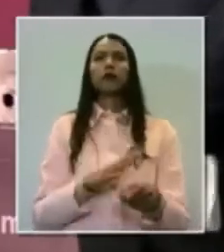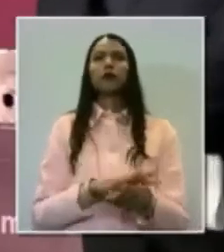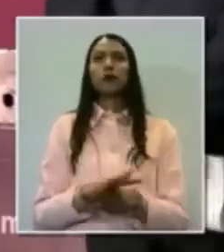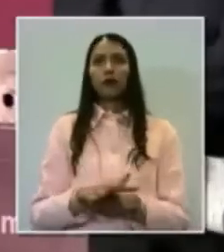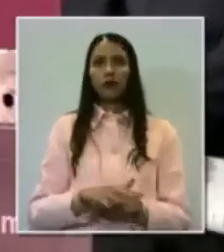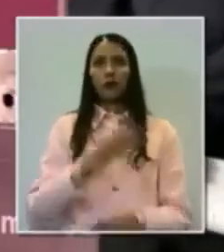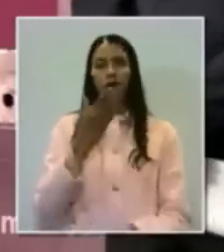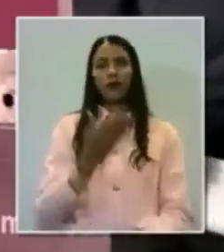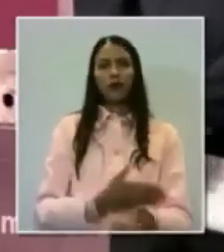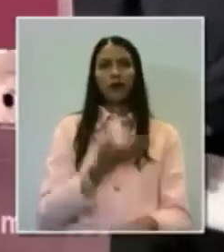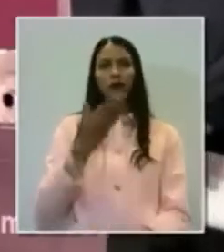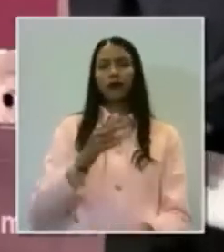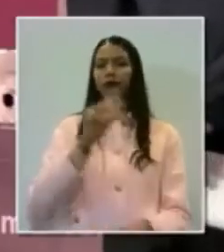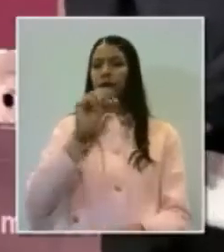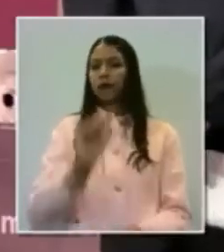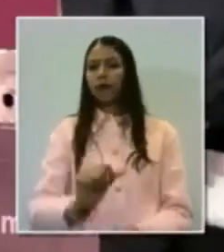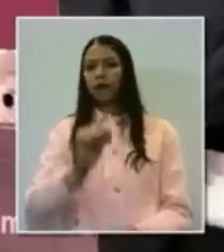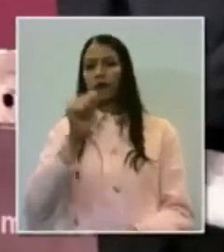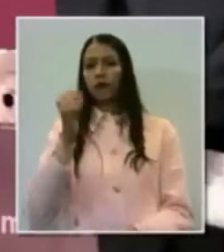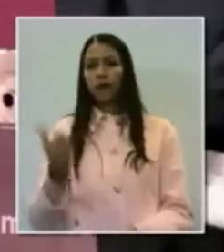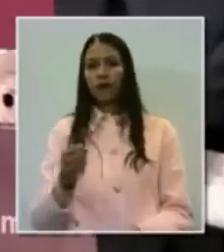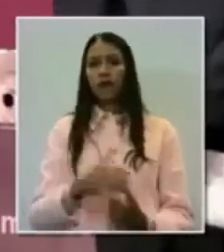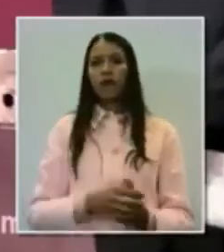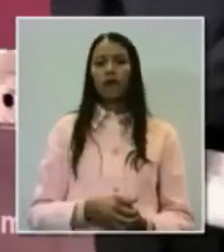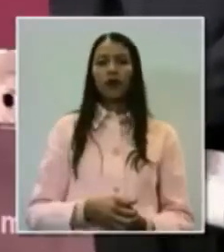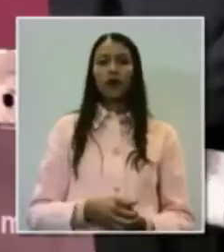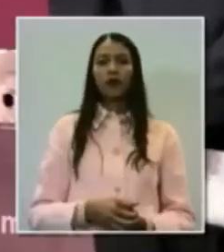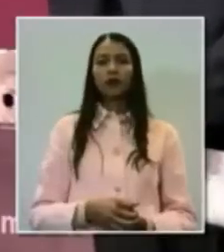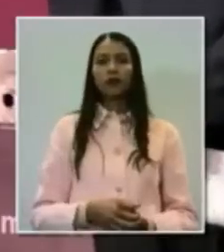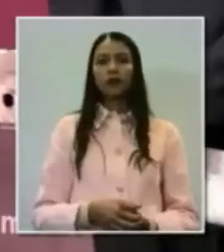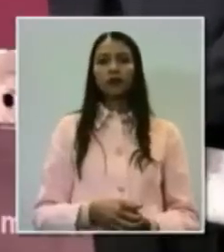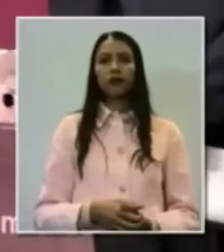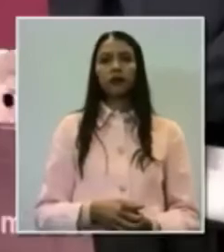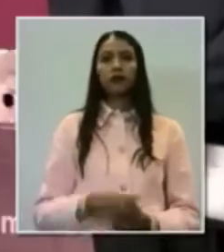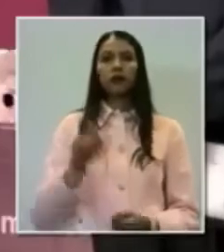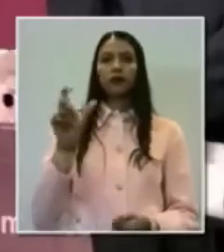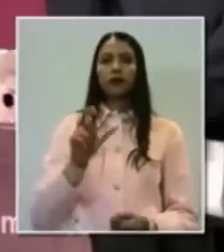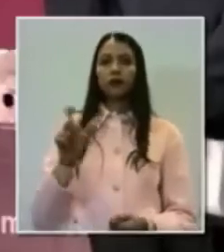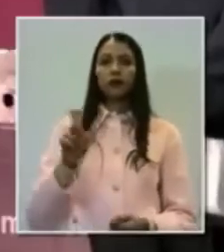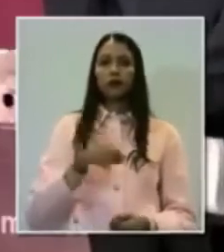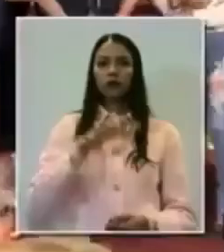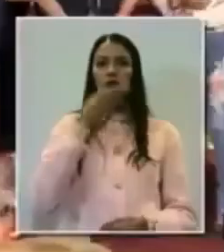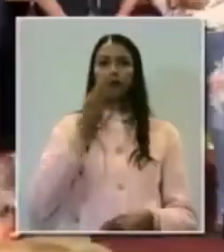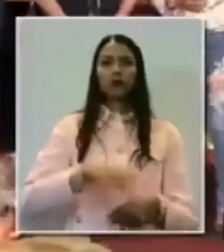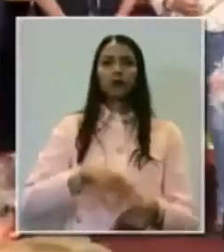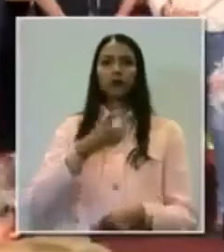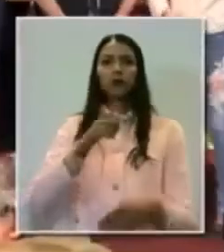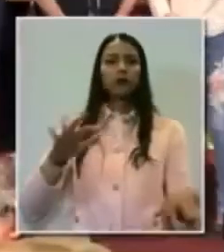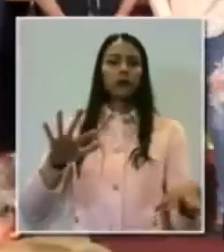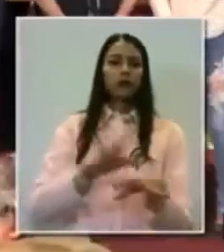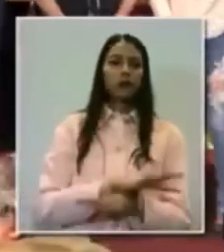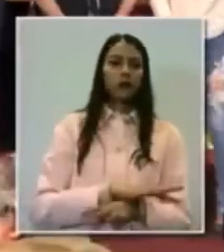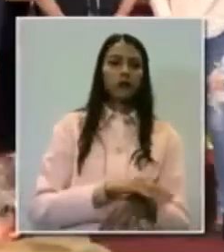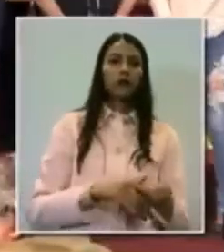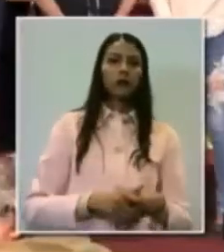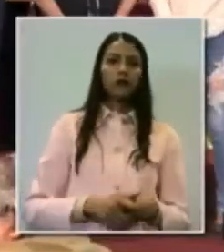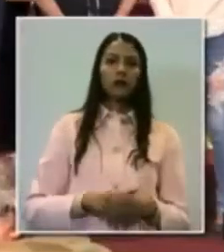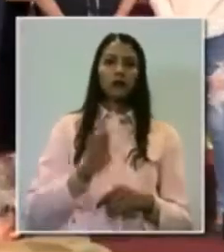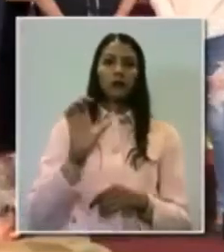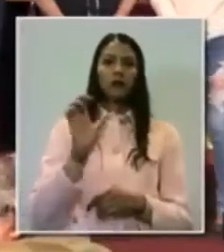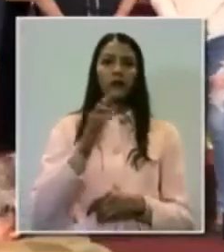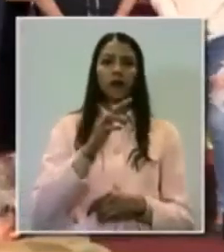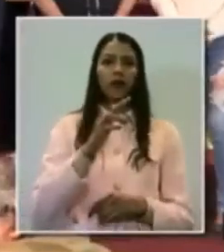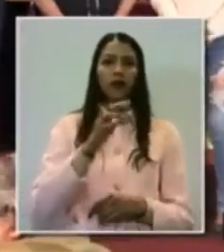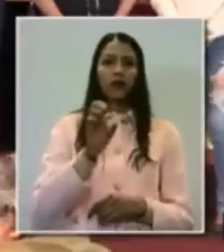las sanciones? Y la otra es en relación a cuando se está dando este cambio de nómina de cheque